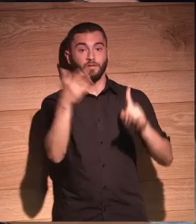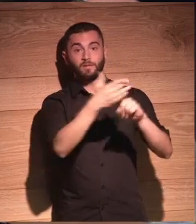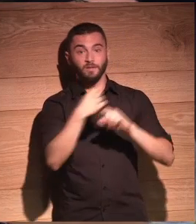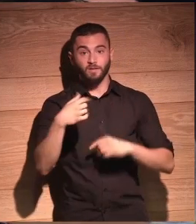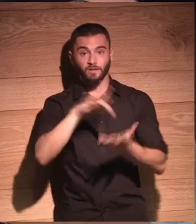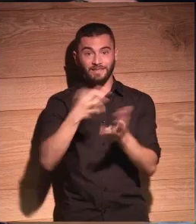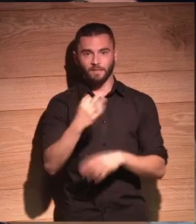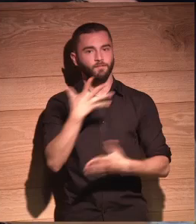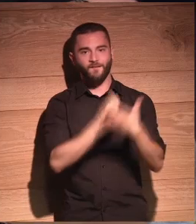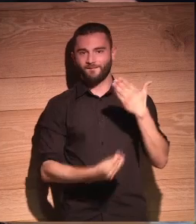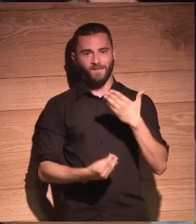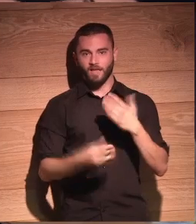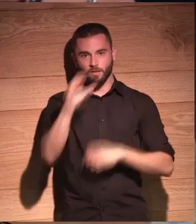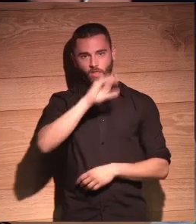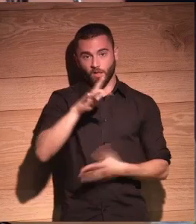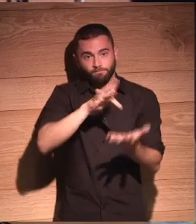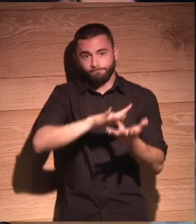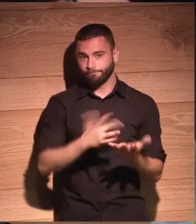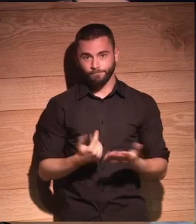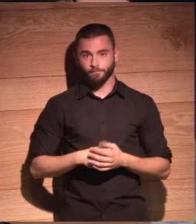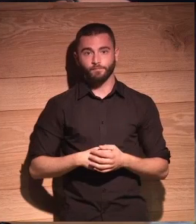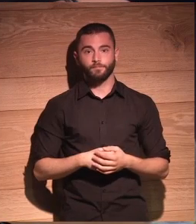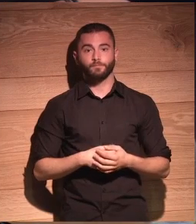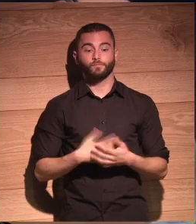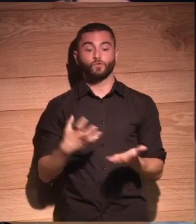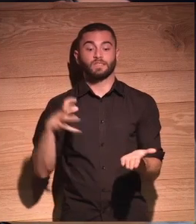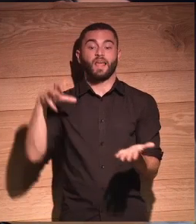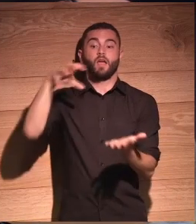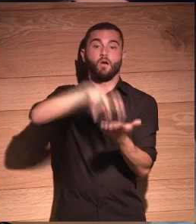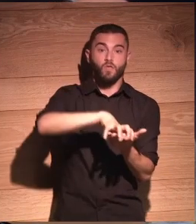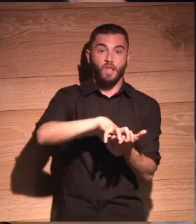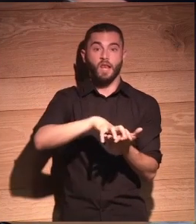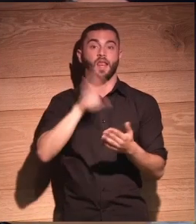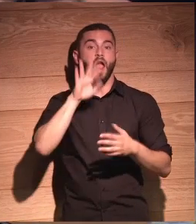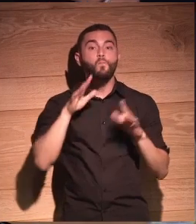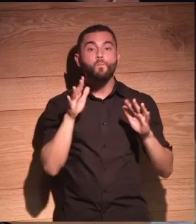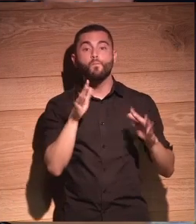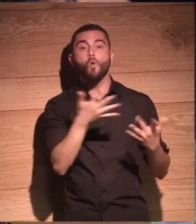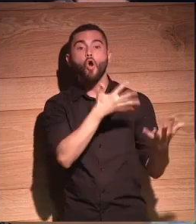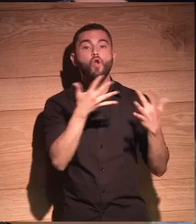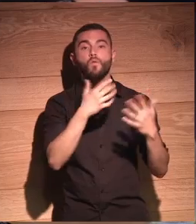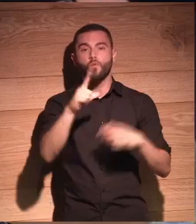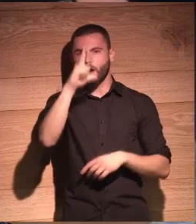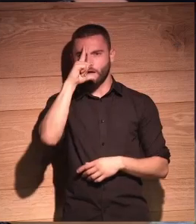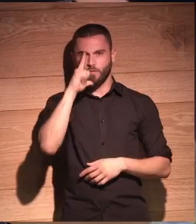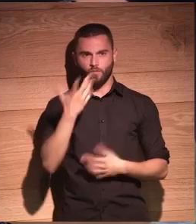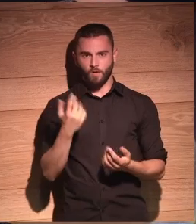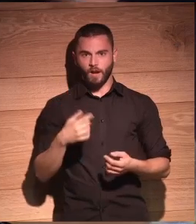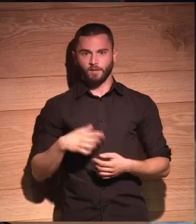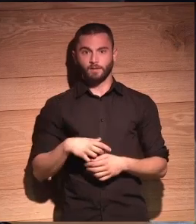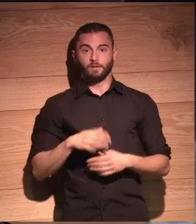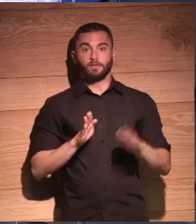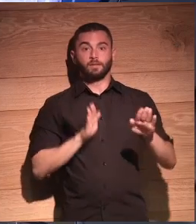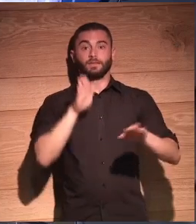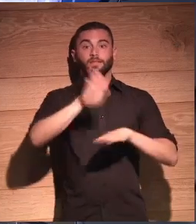ocurre en ciencia, y dijo que se hundirían en el polvo lunar. O sea, imaginaros que el gran salto para la